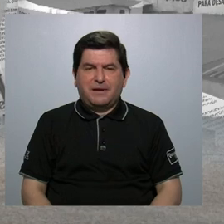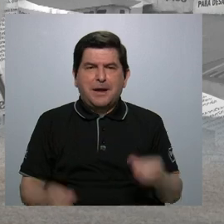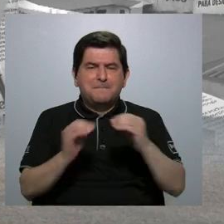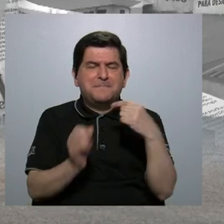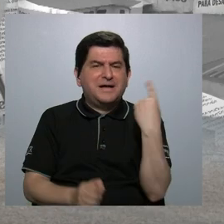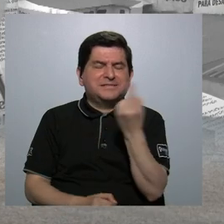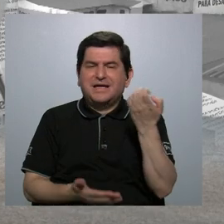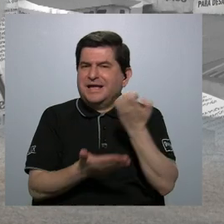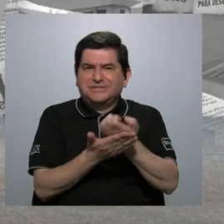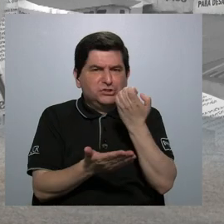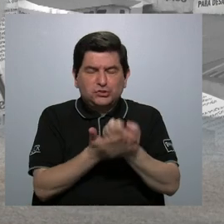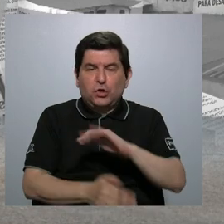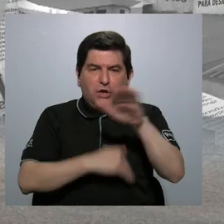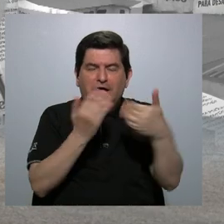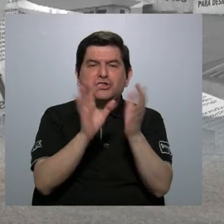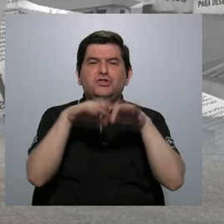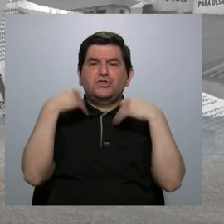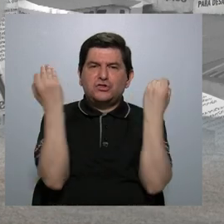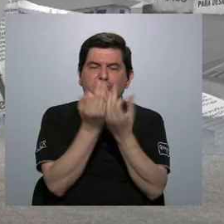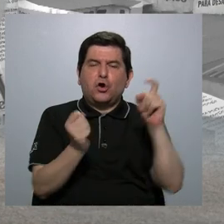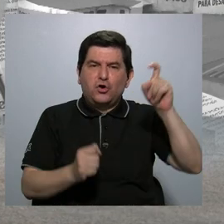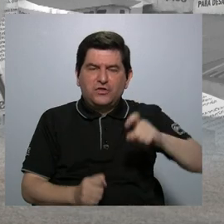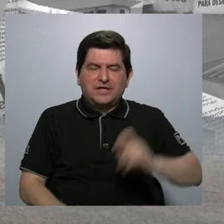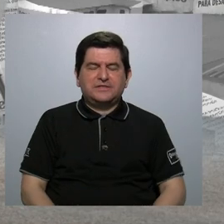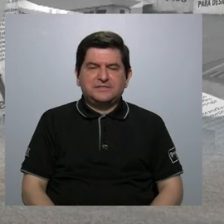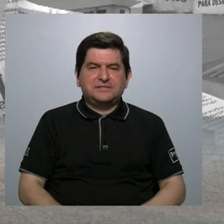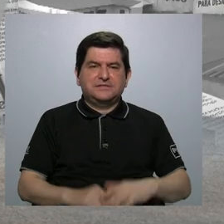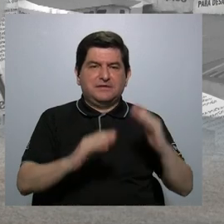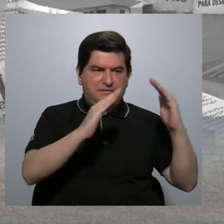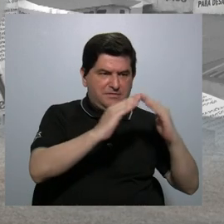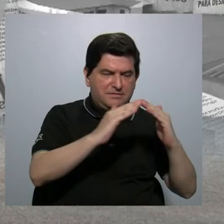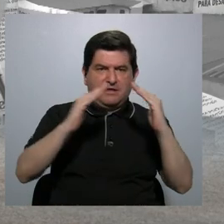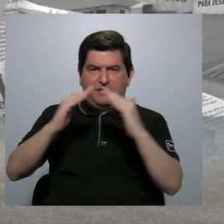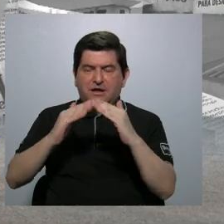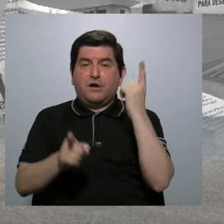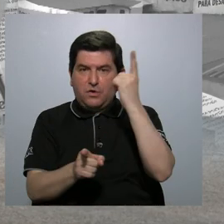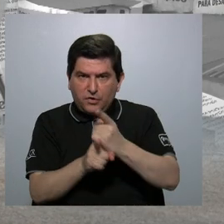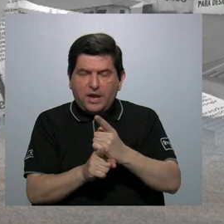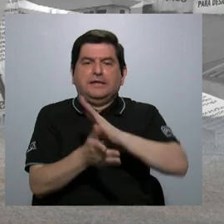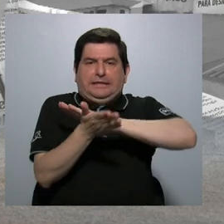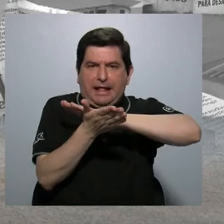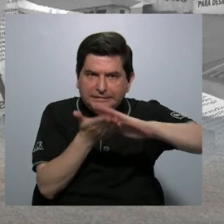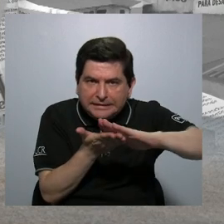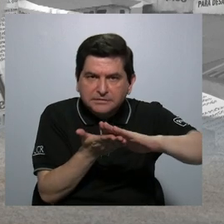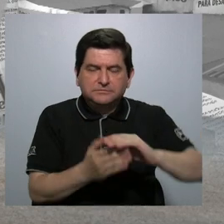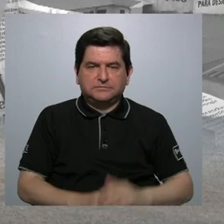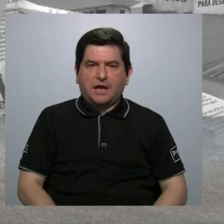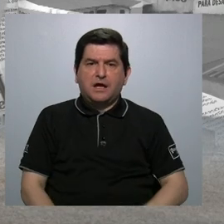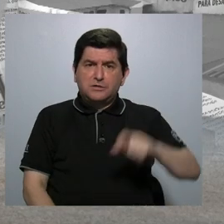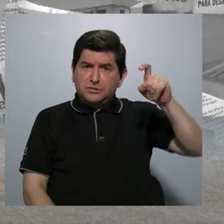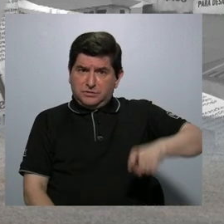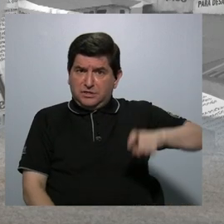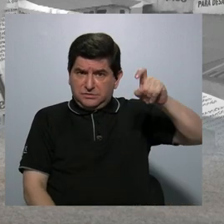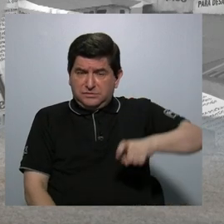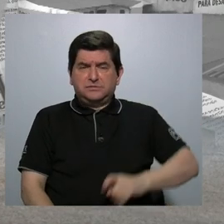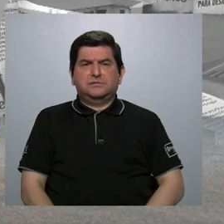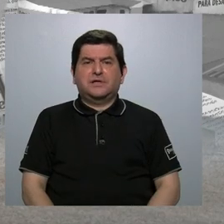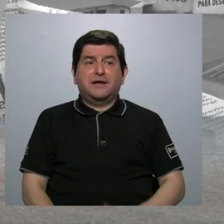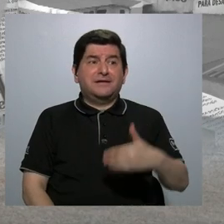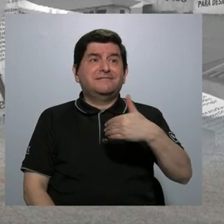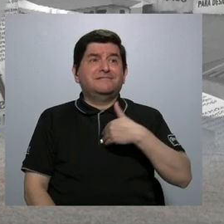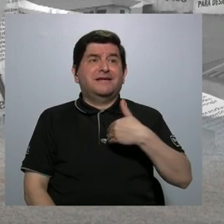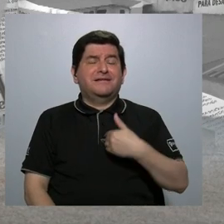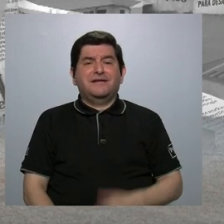de la economía, ¿verdad? Es todas las familias que necesitan una vivienda adecuada, una vivienda digna, que necesitan tener